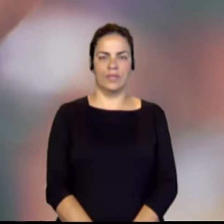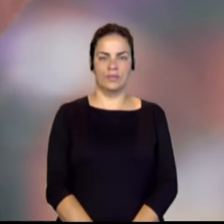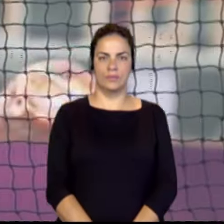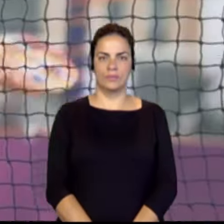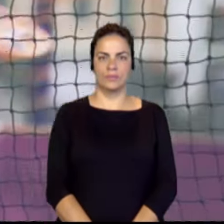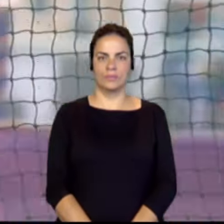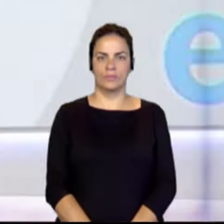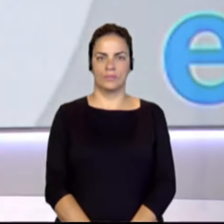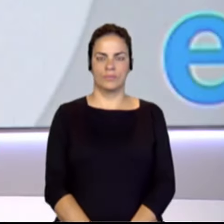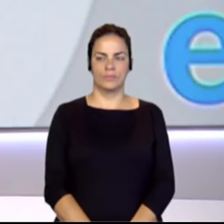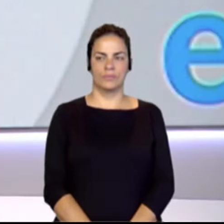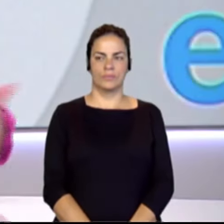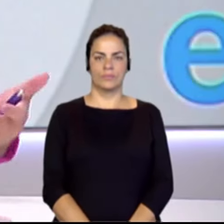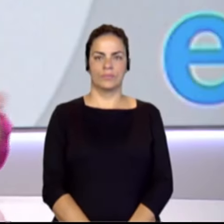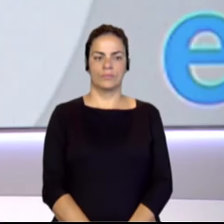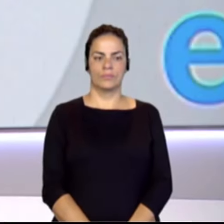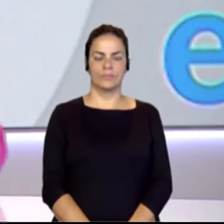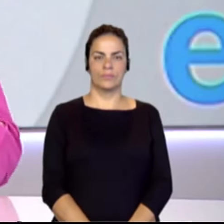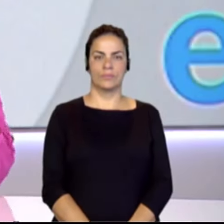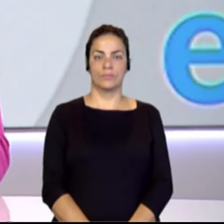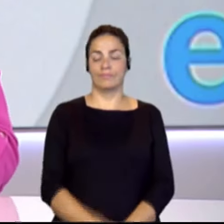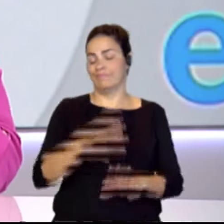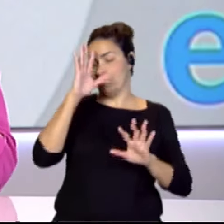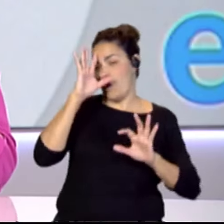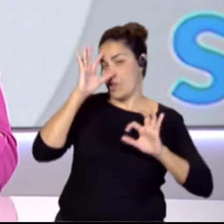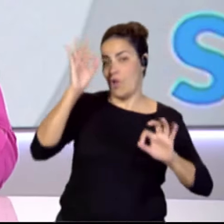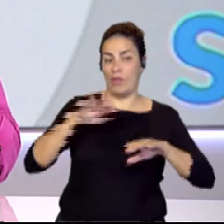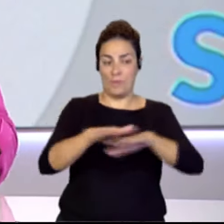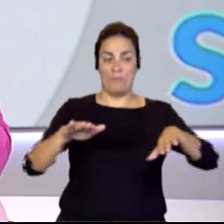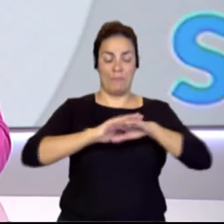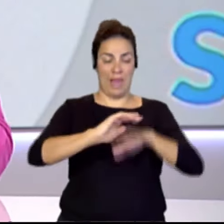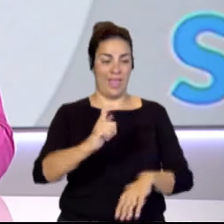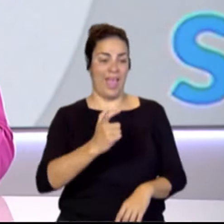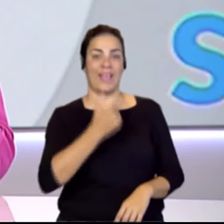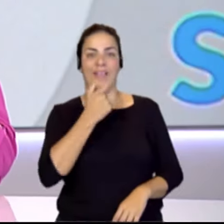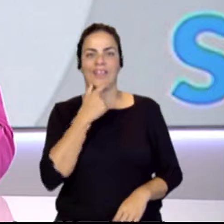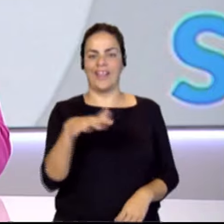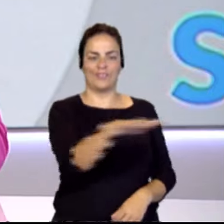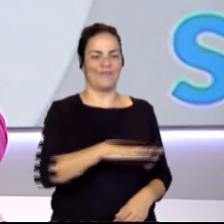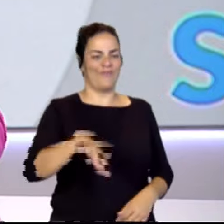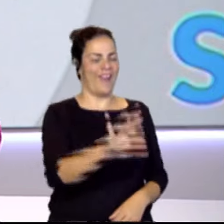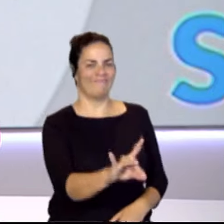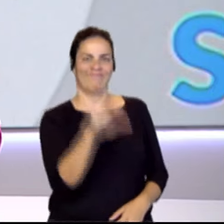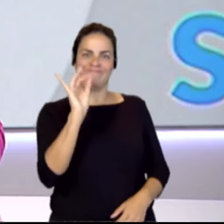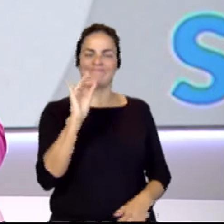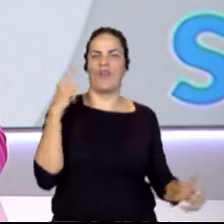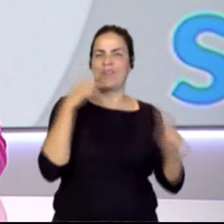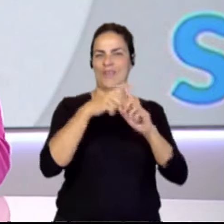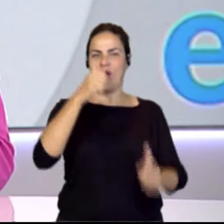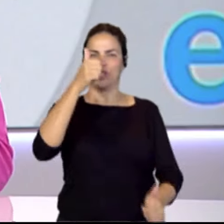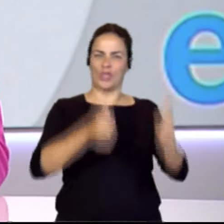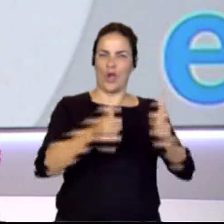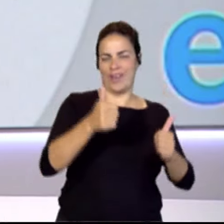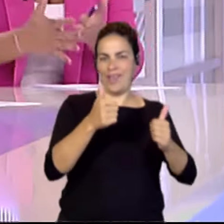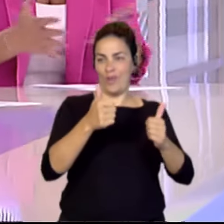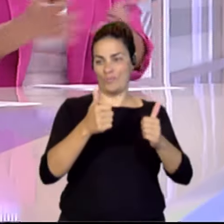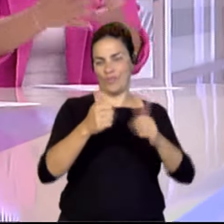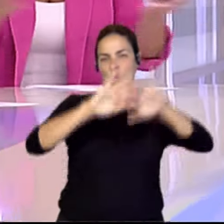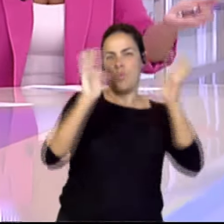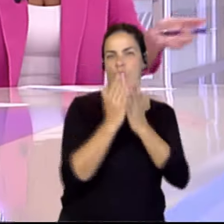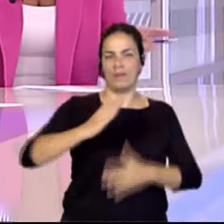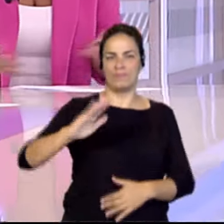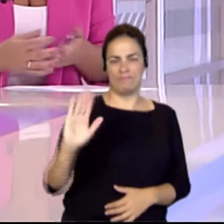2024 Bueno pues lógico que la playa de las canteras sea uno de los escenarios elegidos para ese torneo para ese wpad Antonio